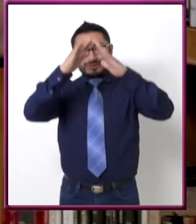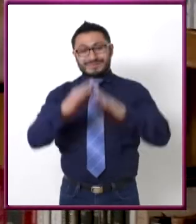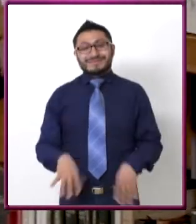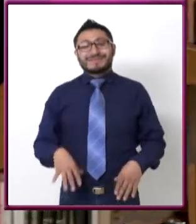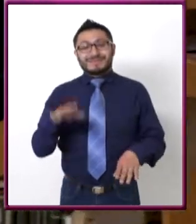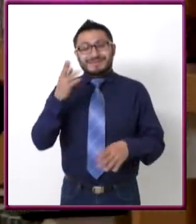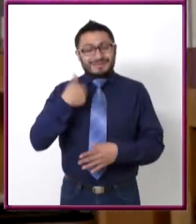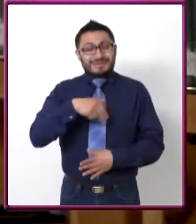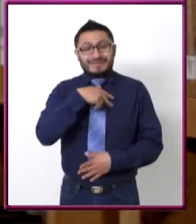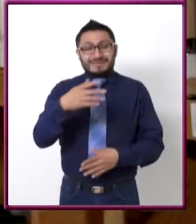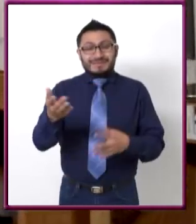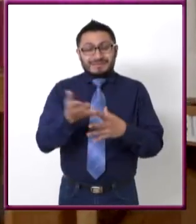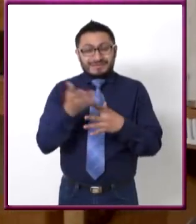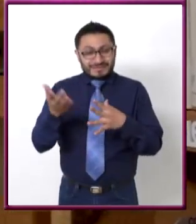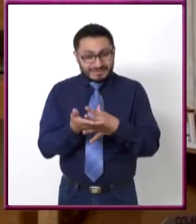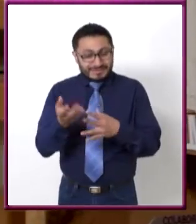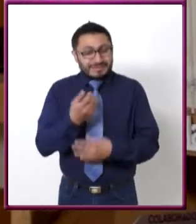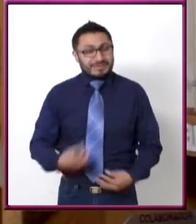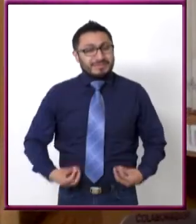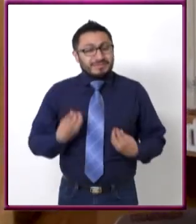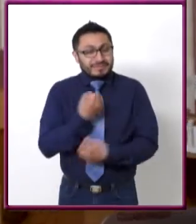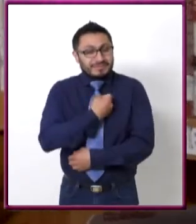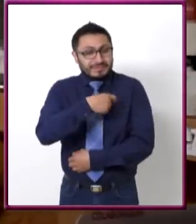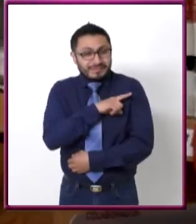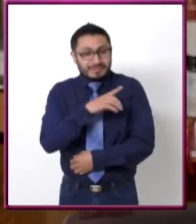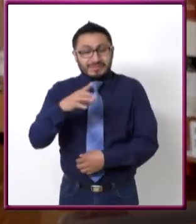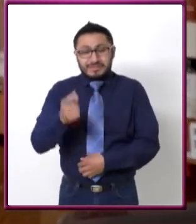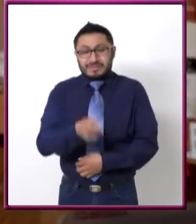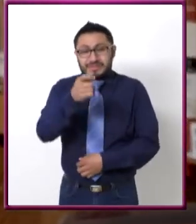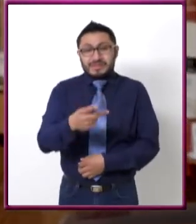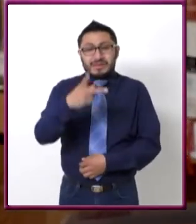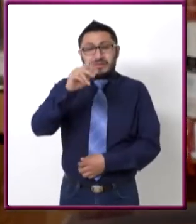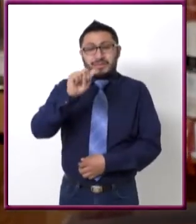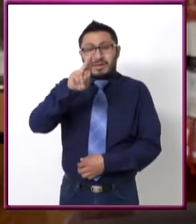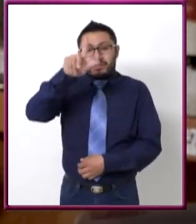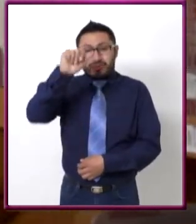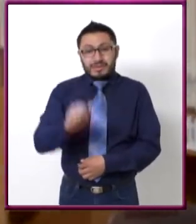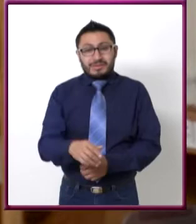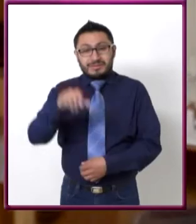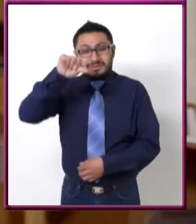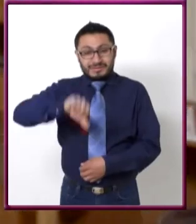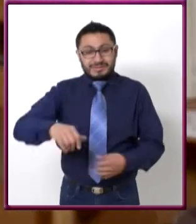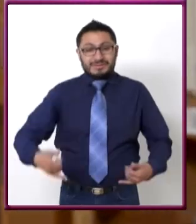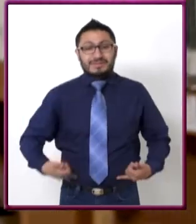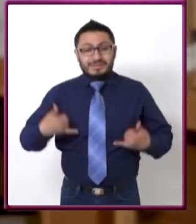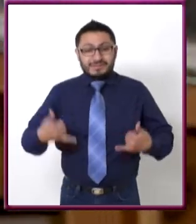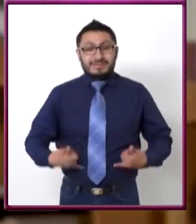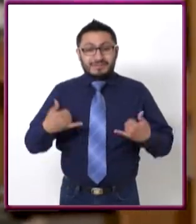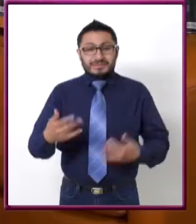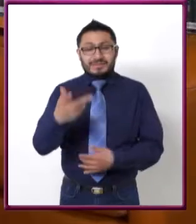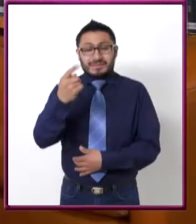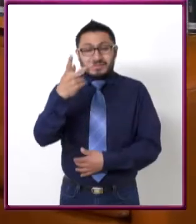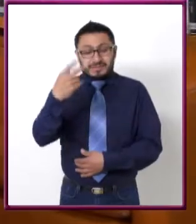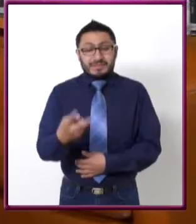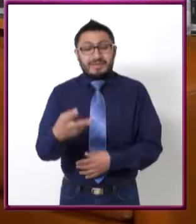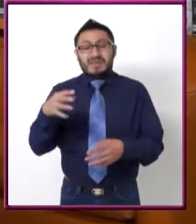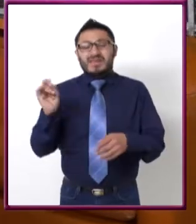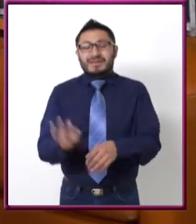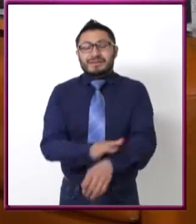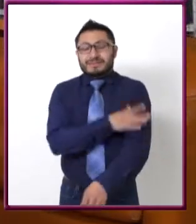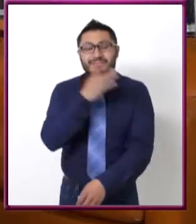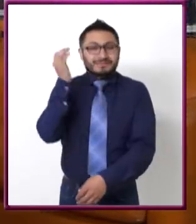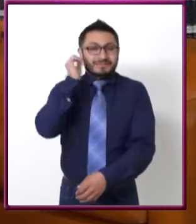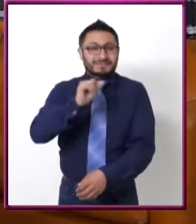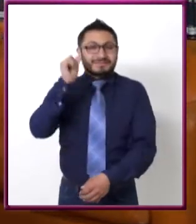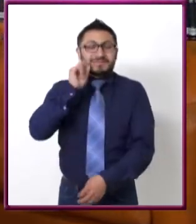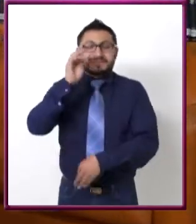montaña. Estamos en nuestro segmento de Vida Saludable. Los saluda Paula Valdés aquí en Jóvenes en TV. Y las